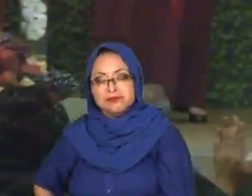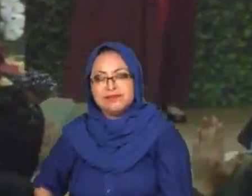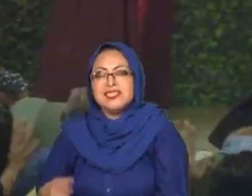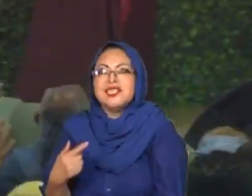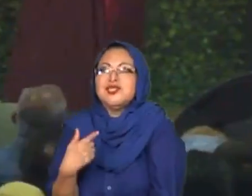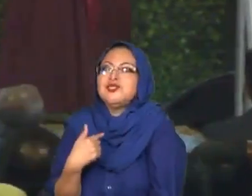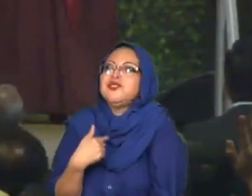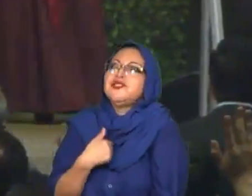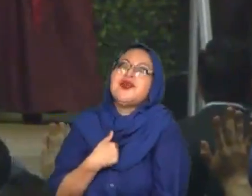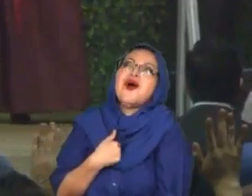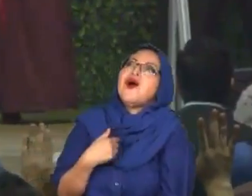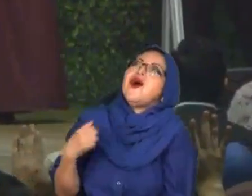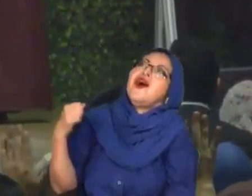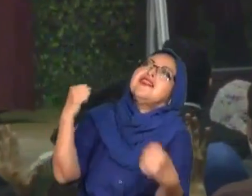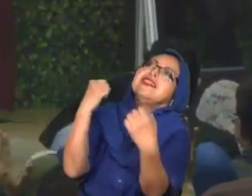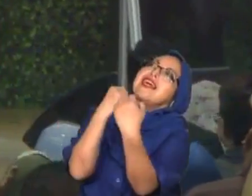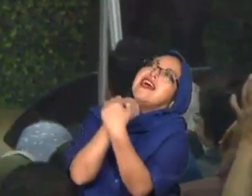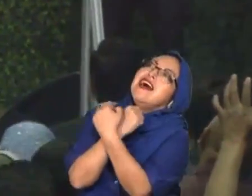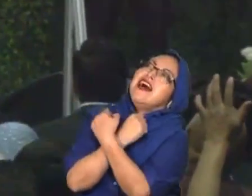Cristo, yo te